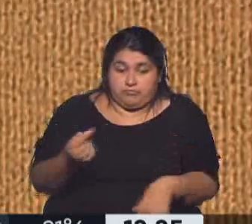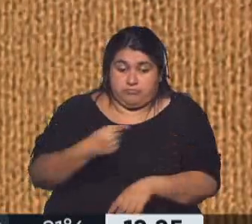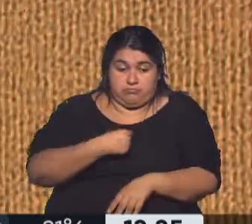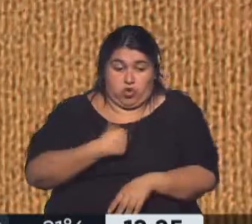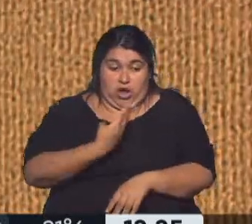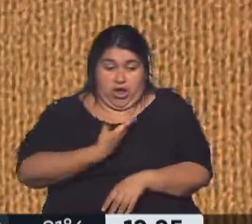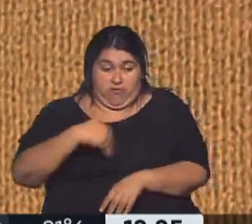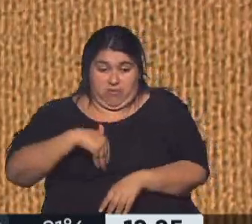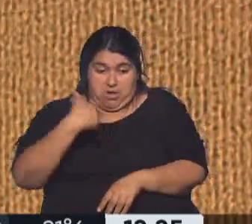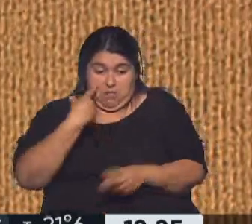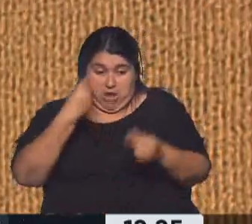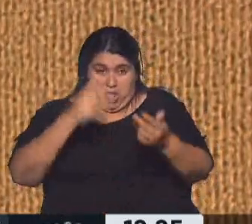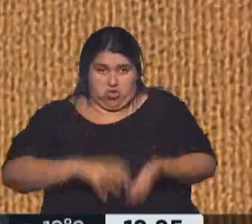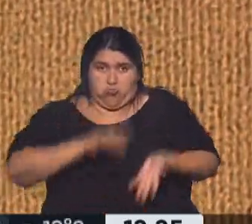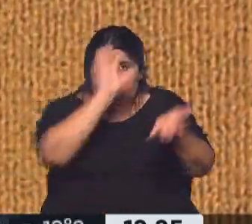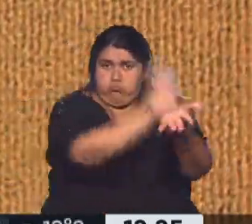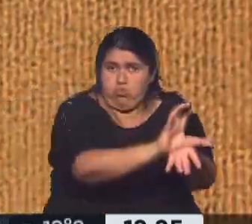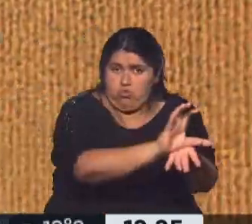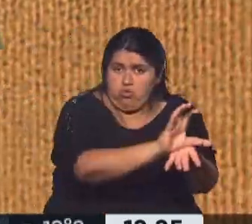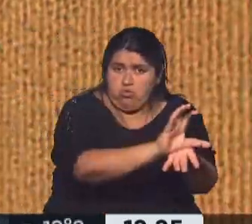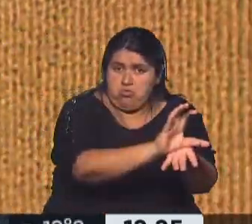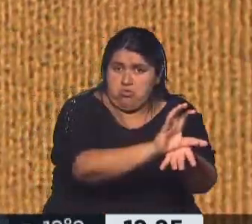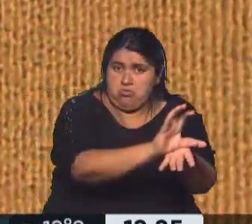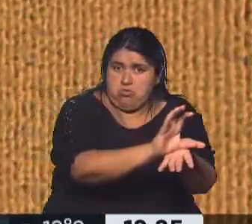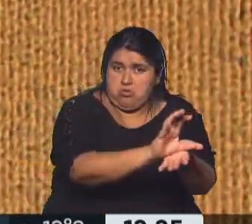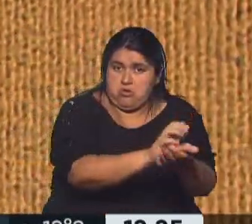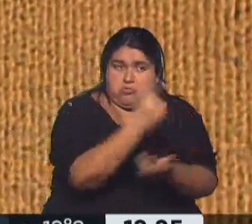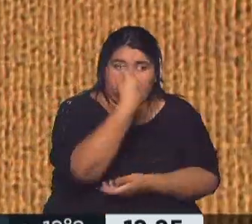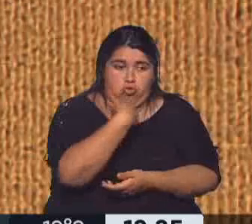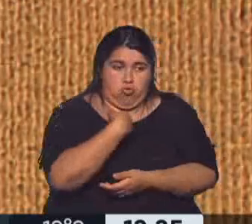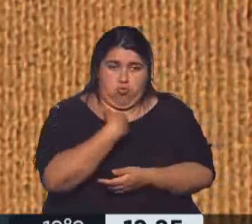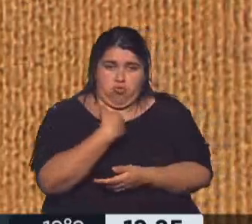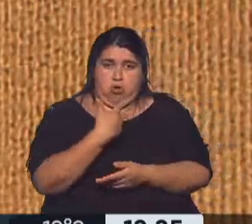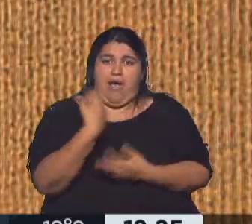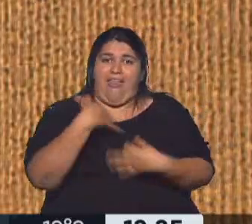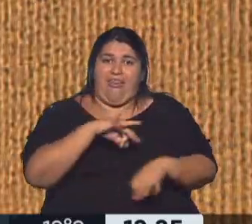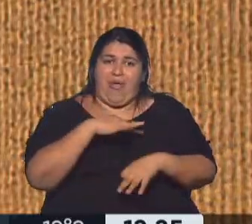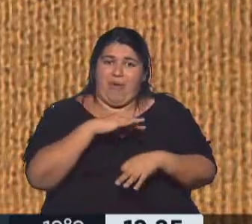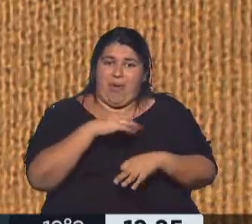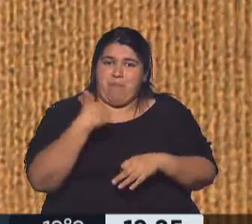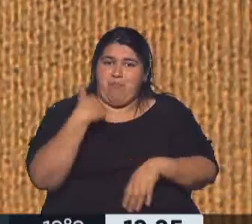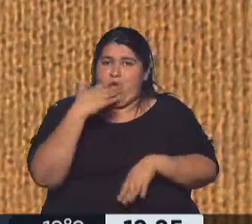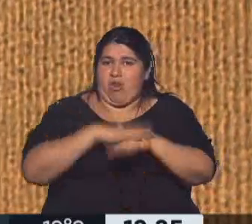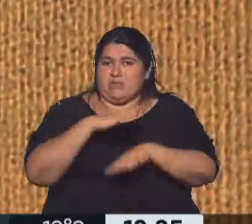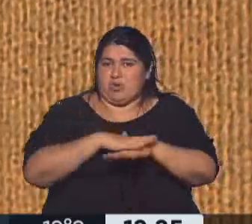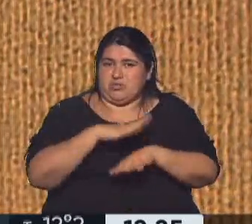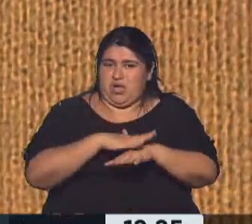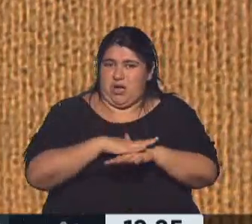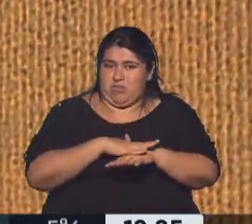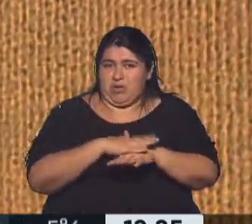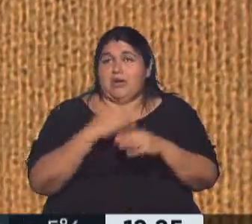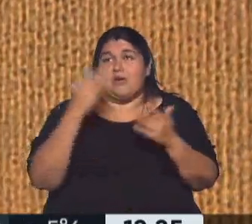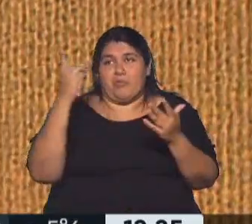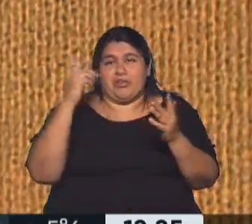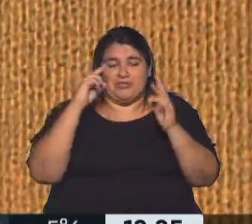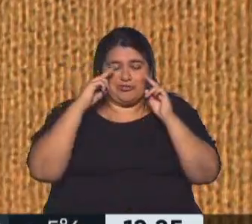di demasiada plata siendo un solo acreedor. Tendríamos que habernos repartido la carga. Incluso, claramente es autocrítica,